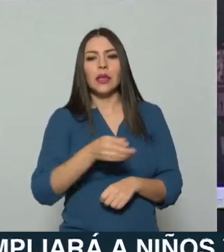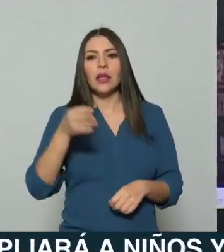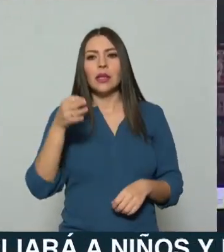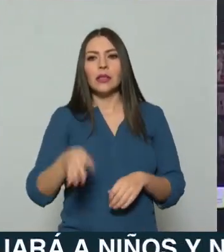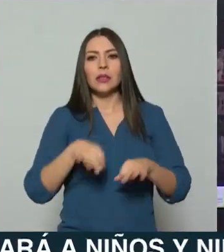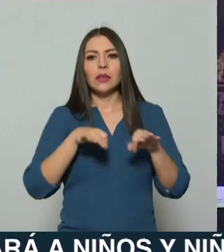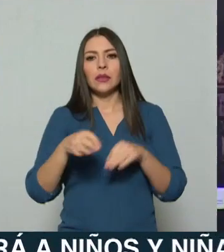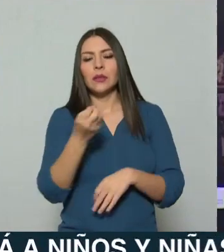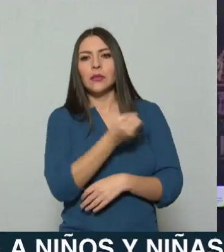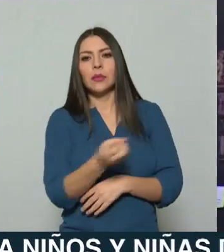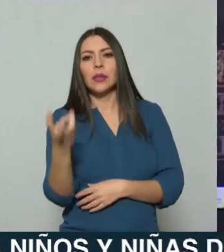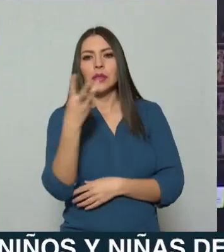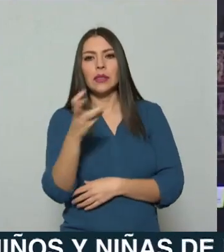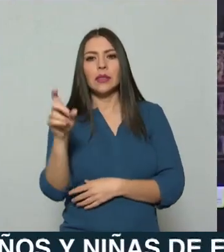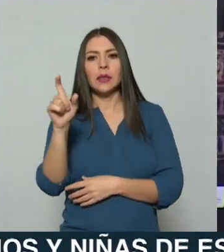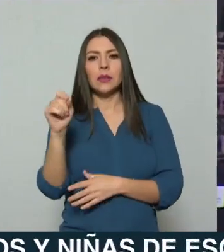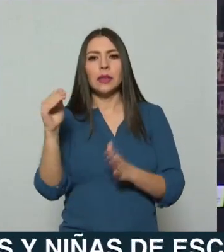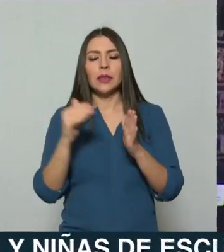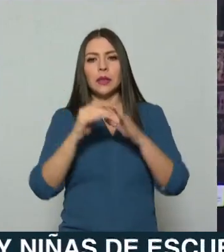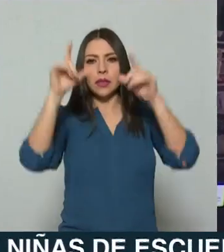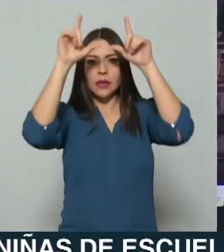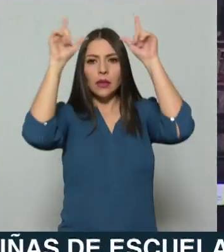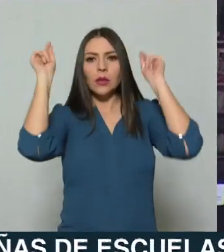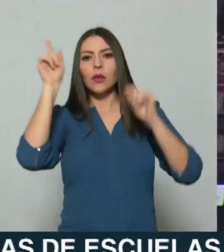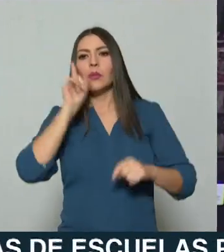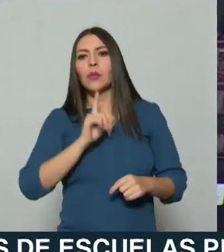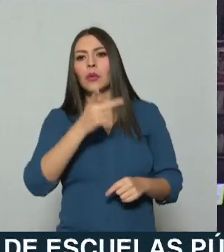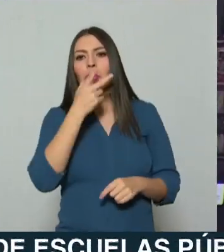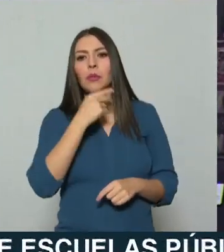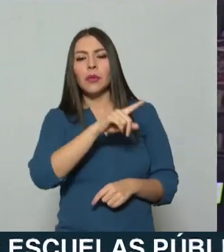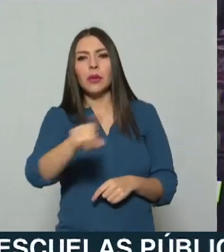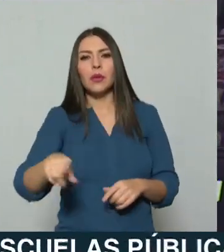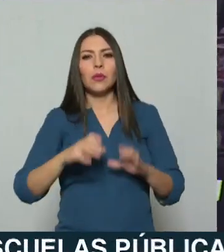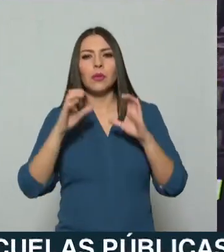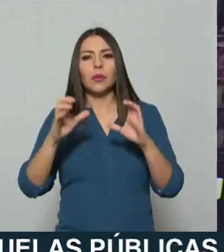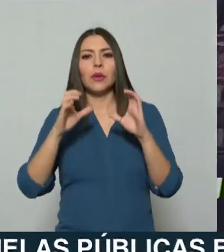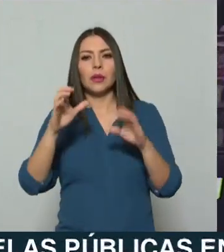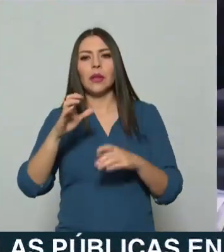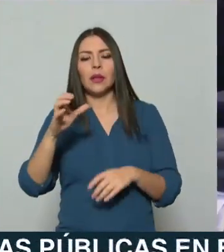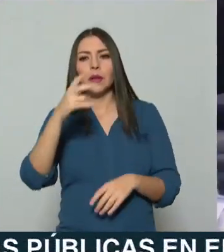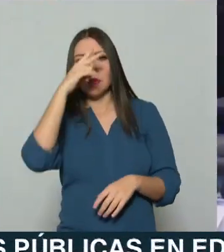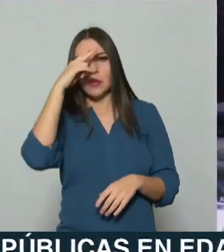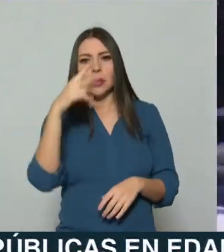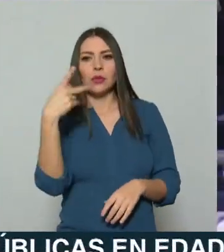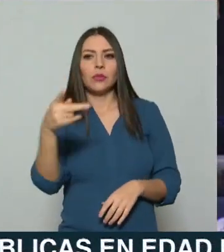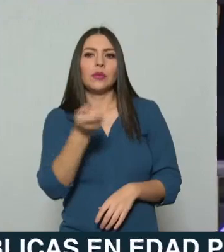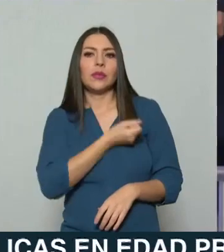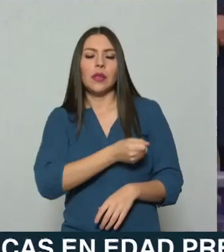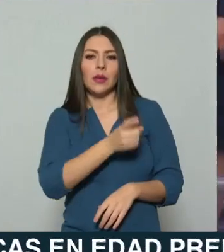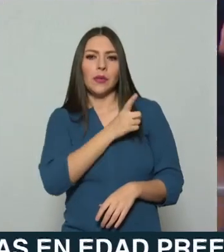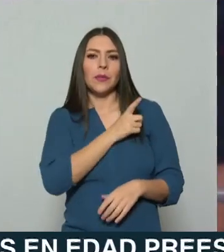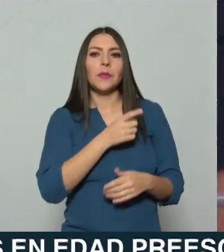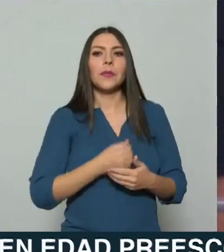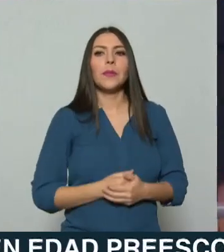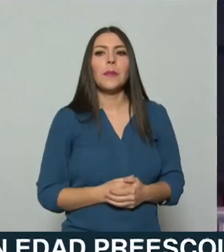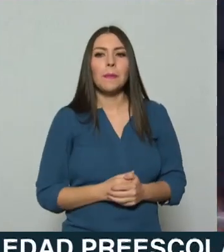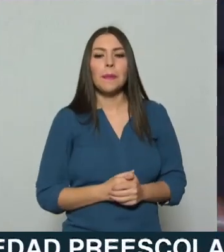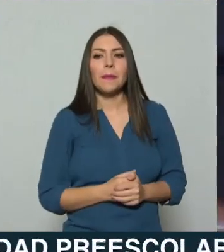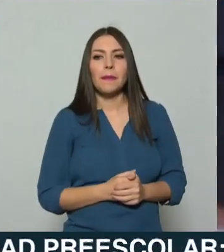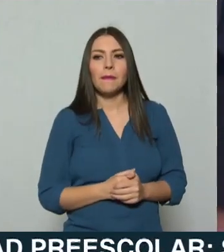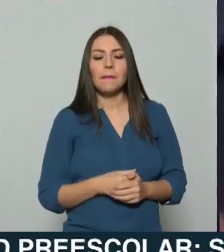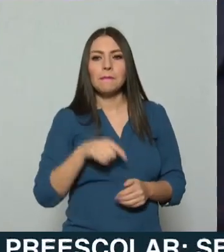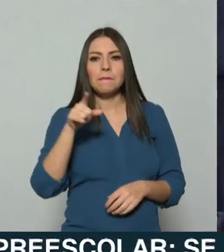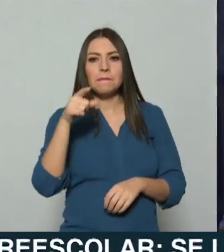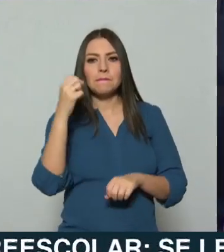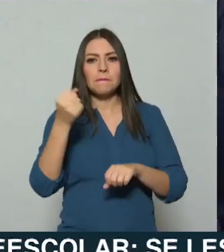de 320,000 enfermeros y enfermeras que cuidan la salud de los mexicanos. Señaló que en la Secretaría se trabaja para